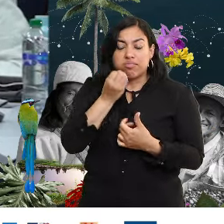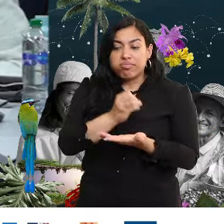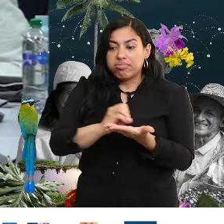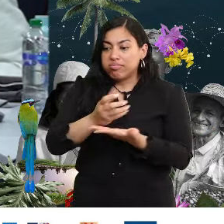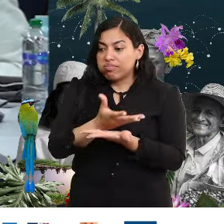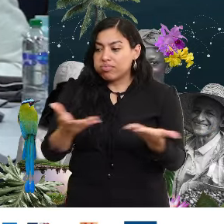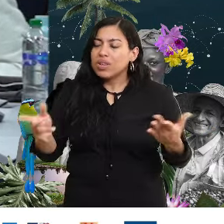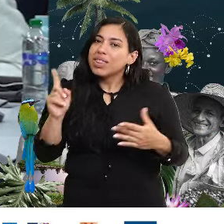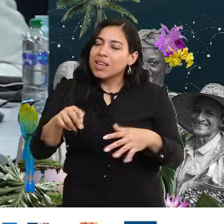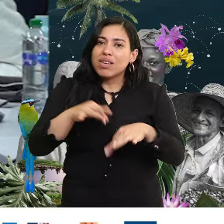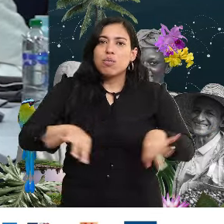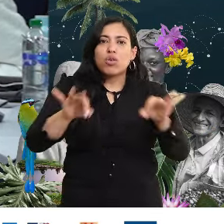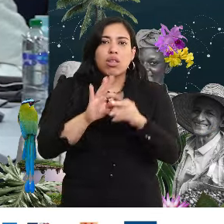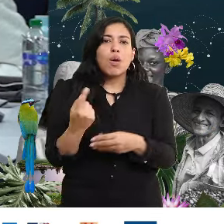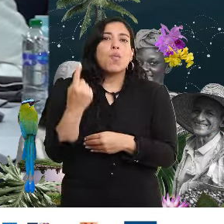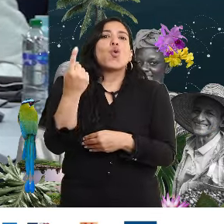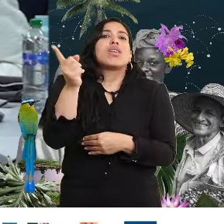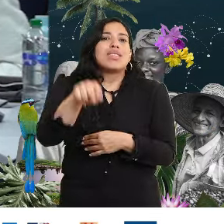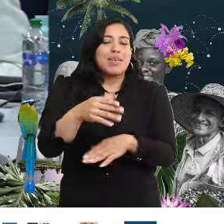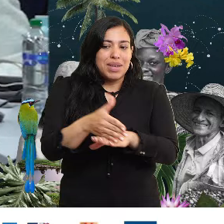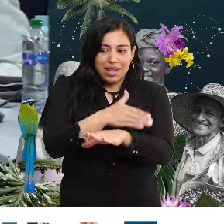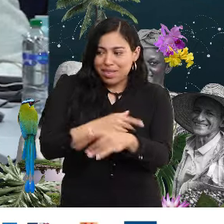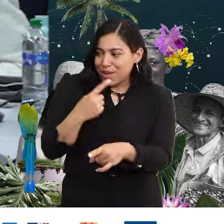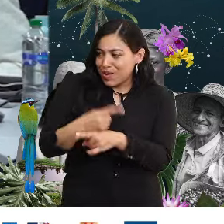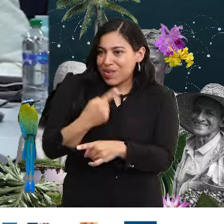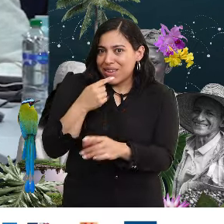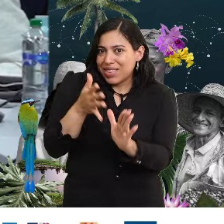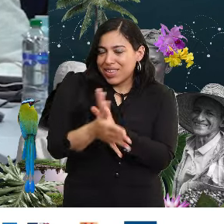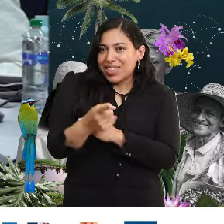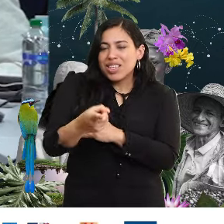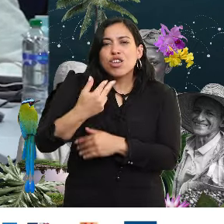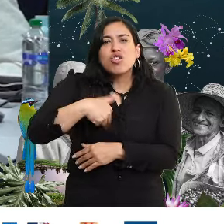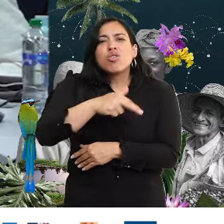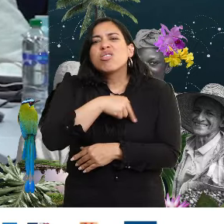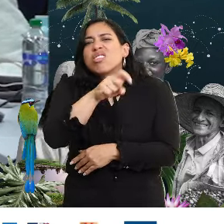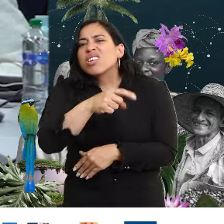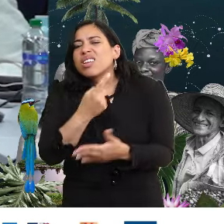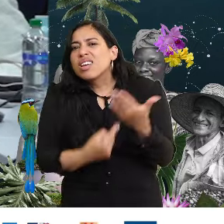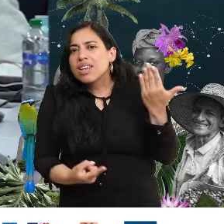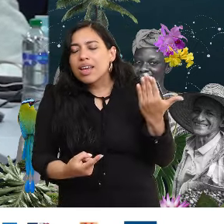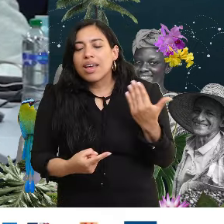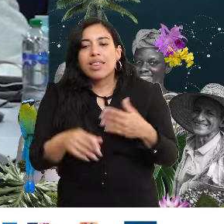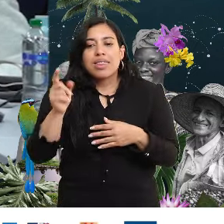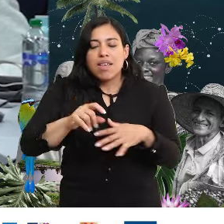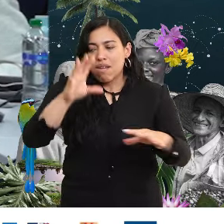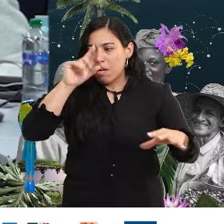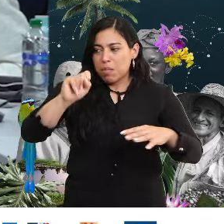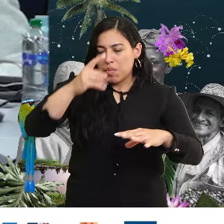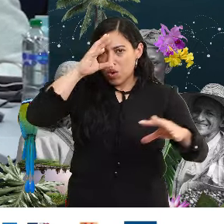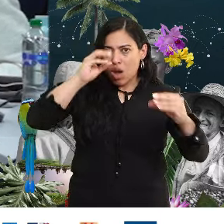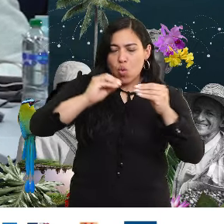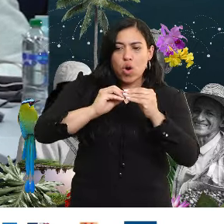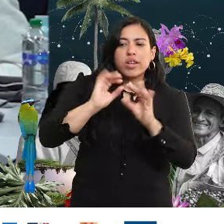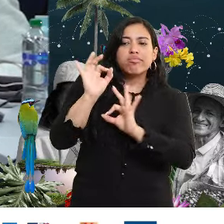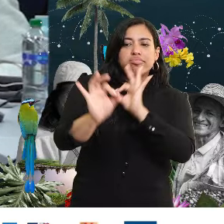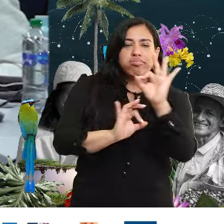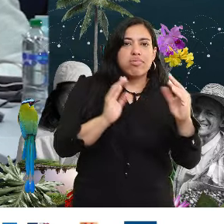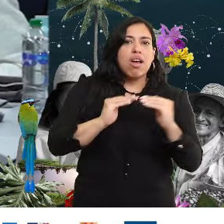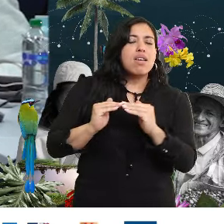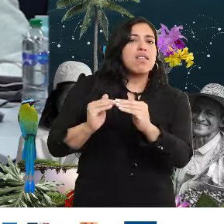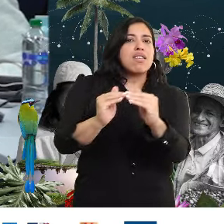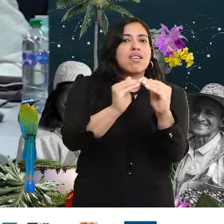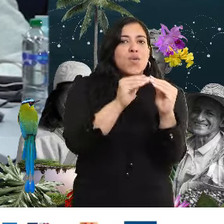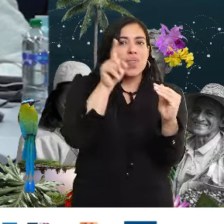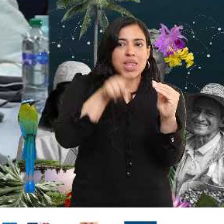es un acto en sí político, como usted lo dijo, porque precisamente lo que necesitamos es crear acuerdos de conservación justos y